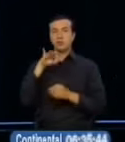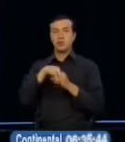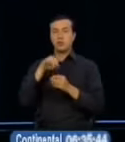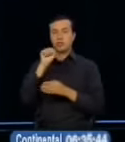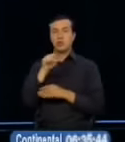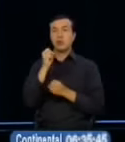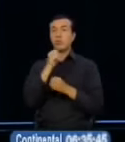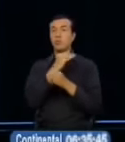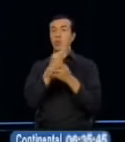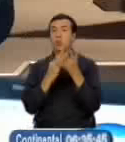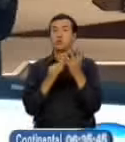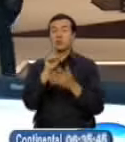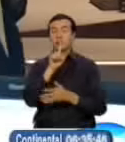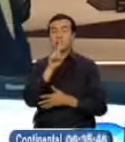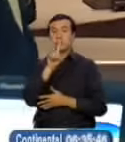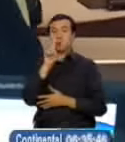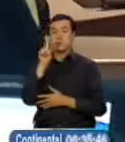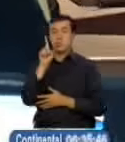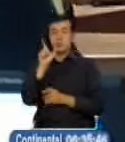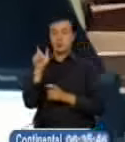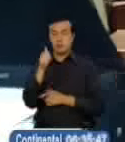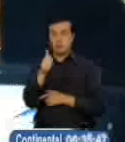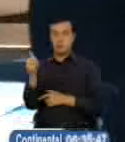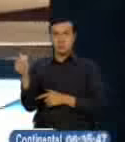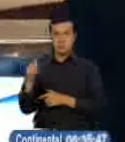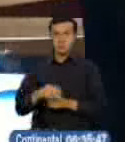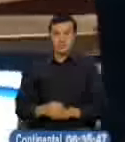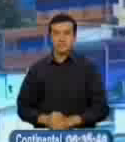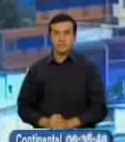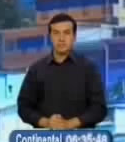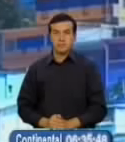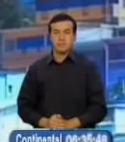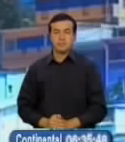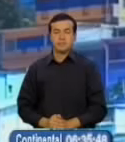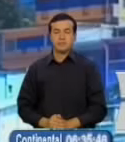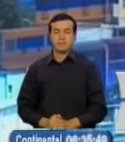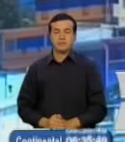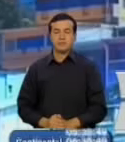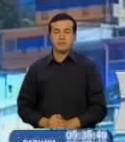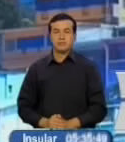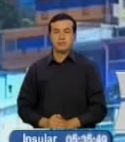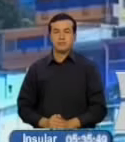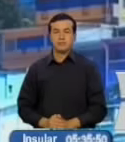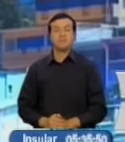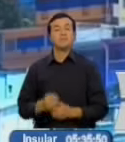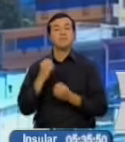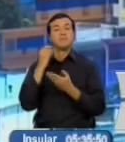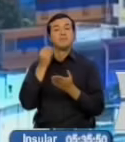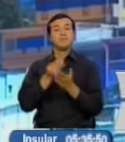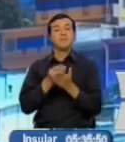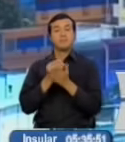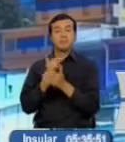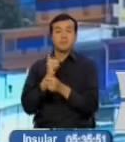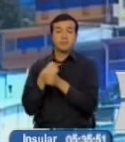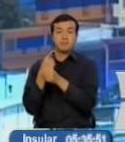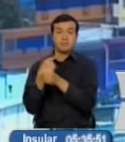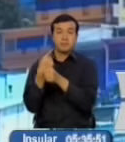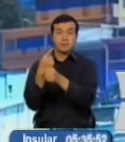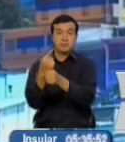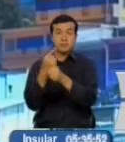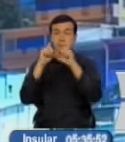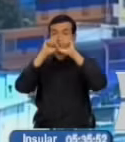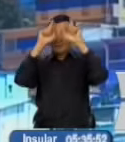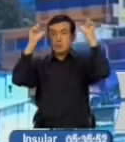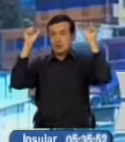121 asambleístas presentes. Alexis Moncayo, Ecuador TV. El informe sobre la compra de los helicópteros Drup a la